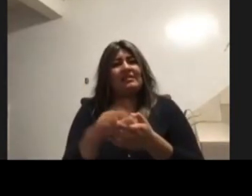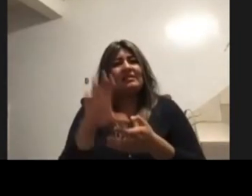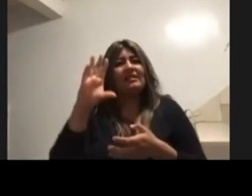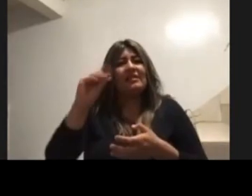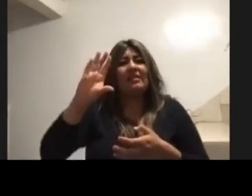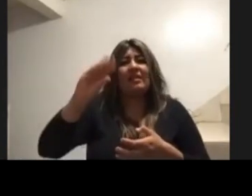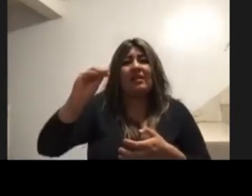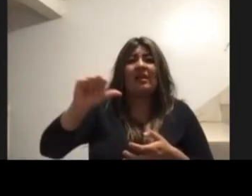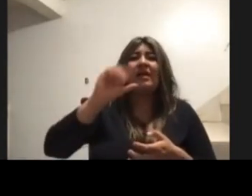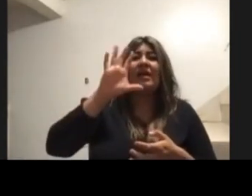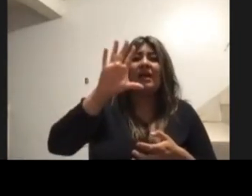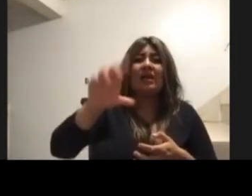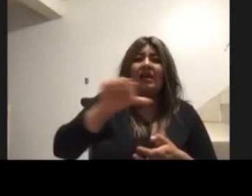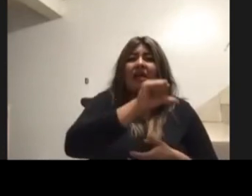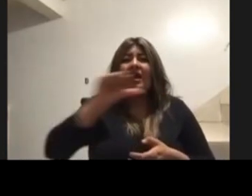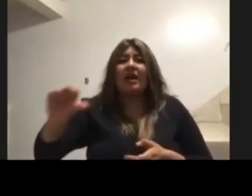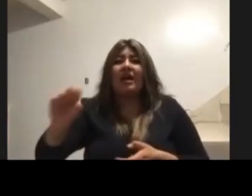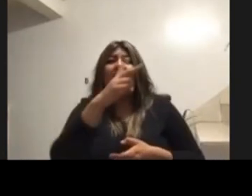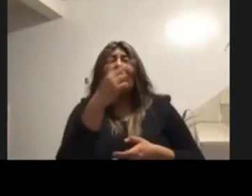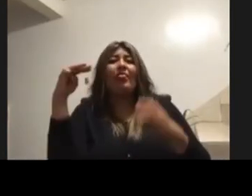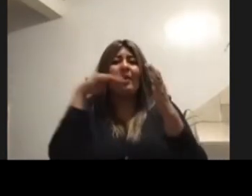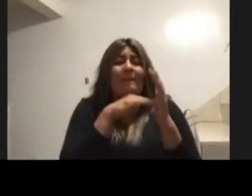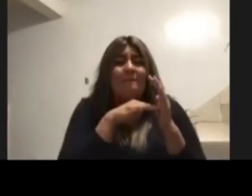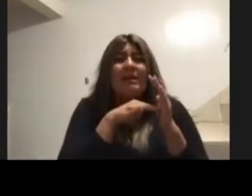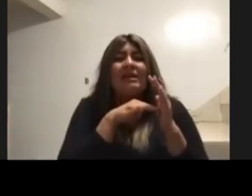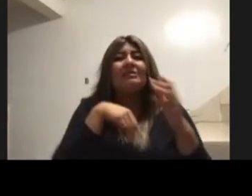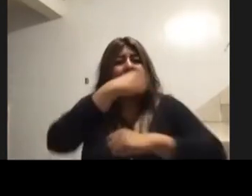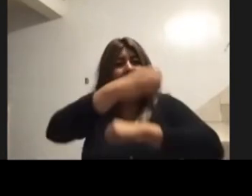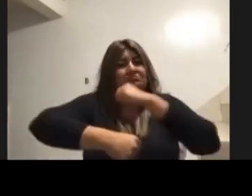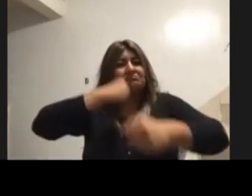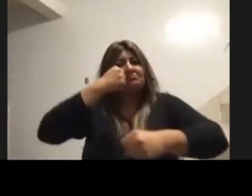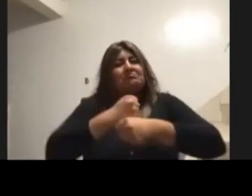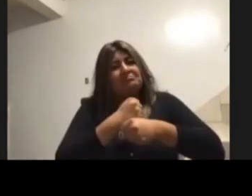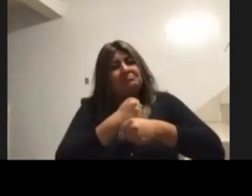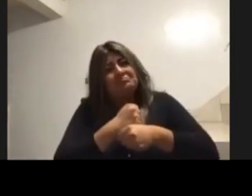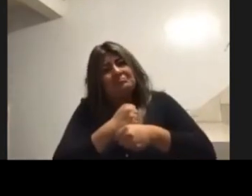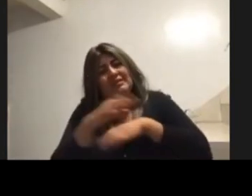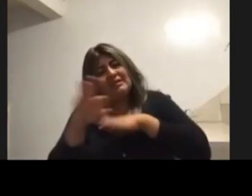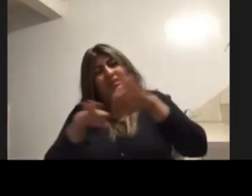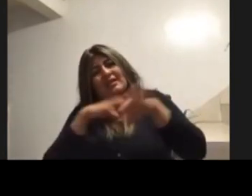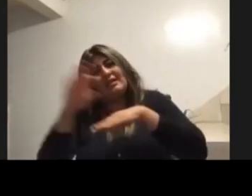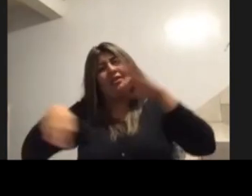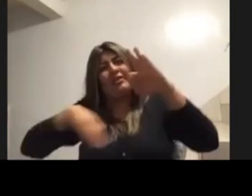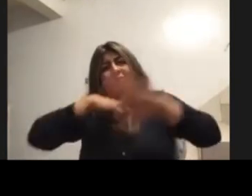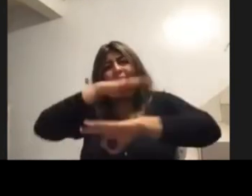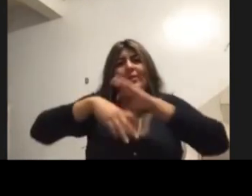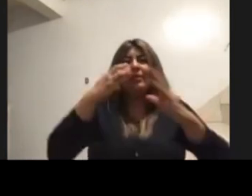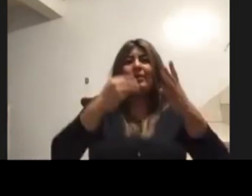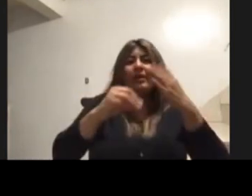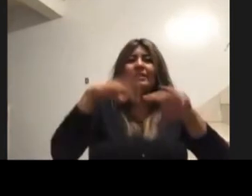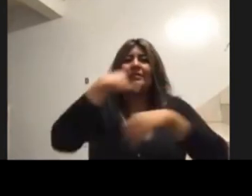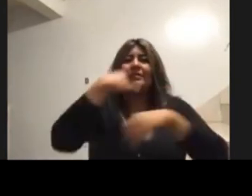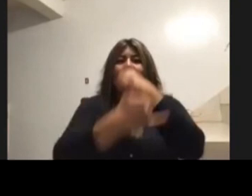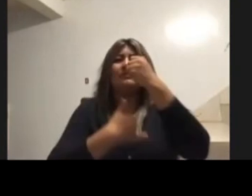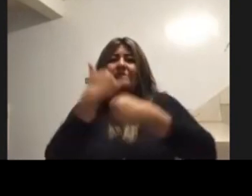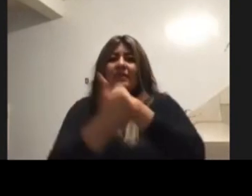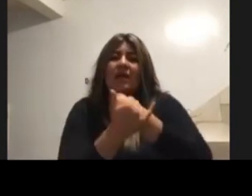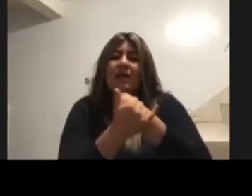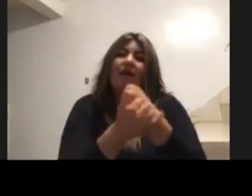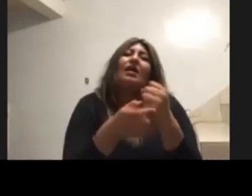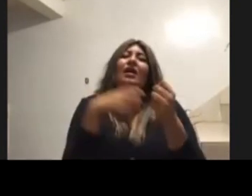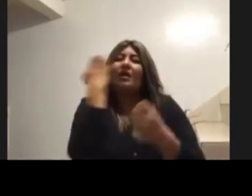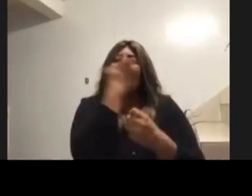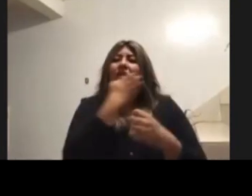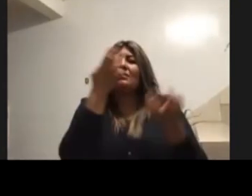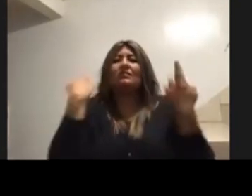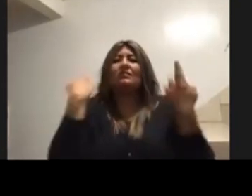2000, podíamos haber concretado toda la metodología del trabajo diversificado